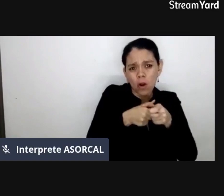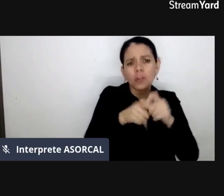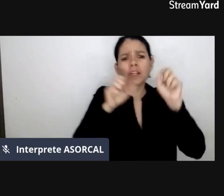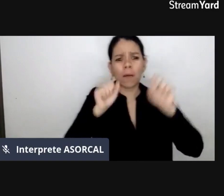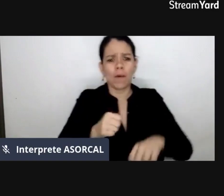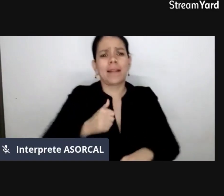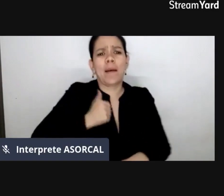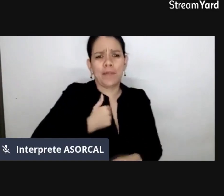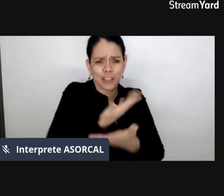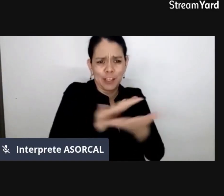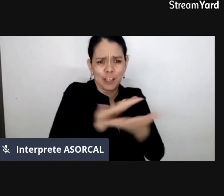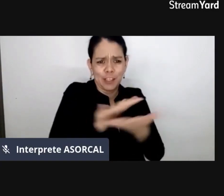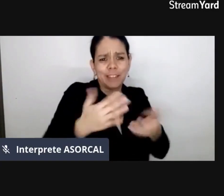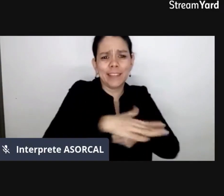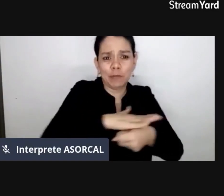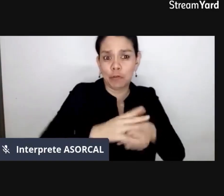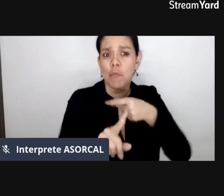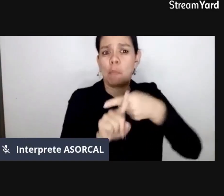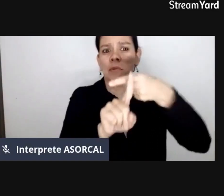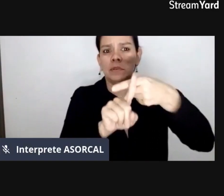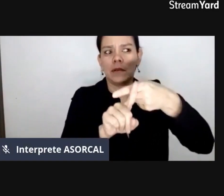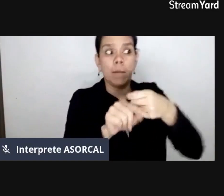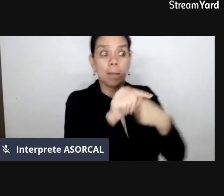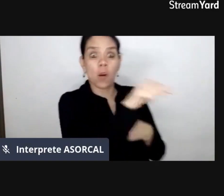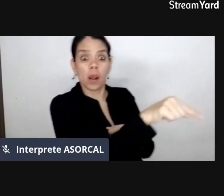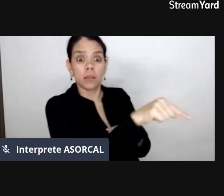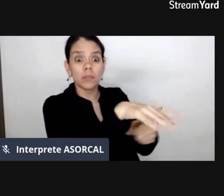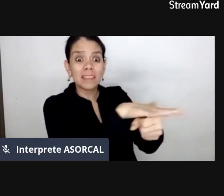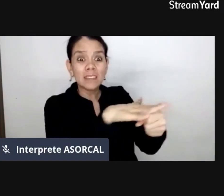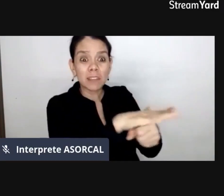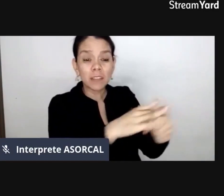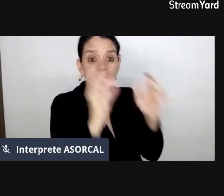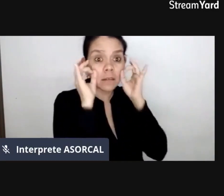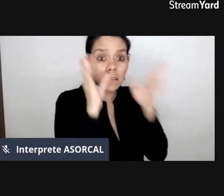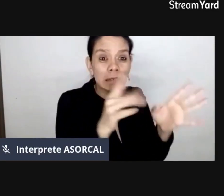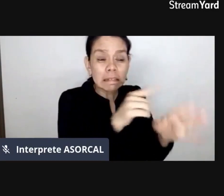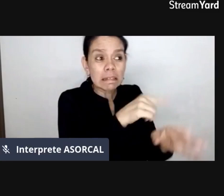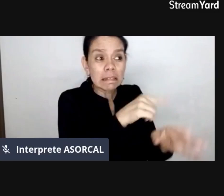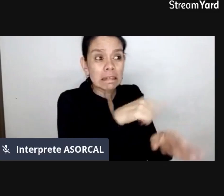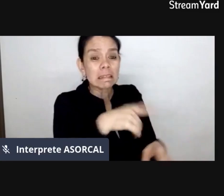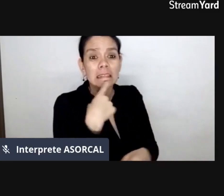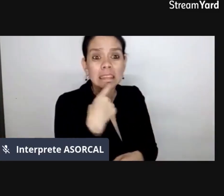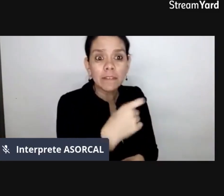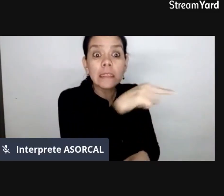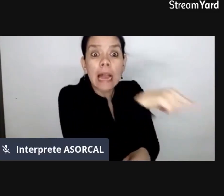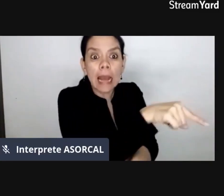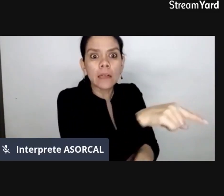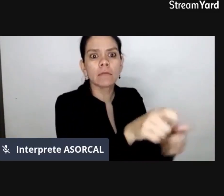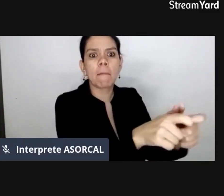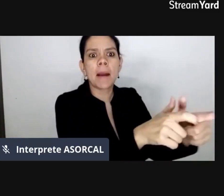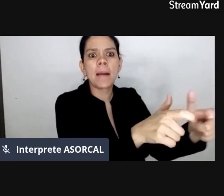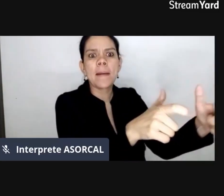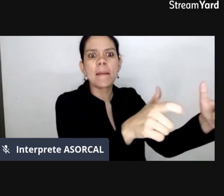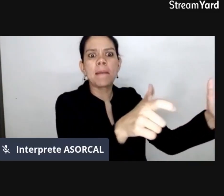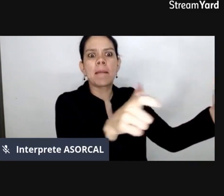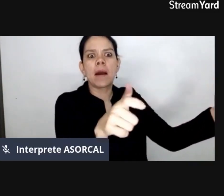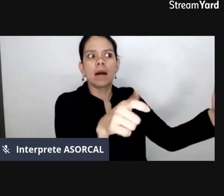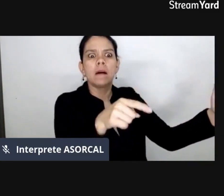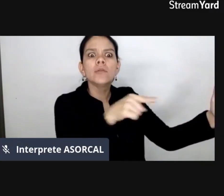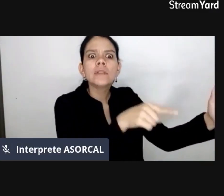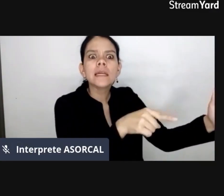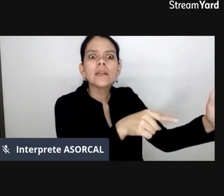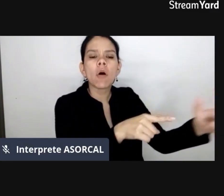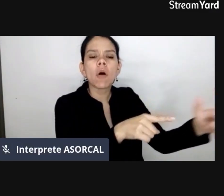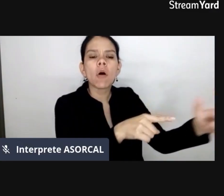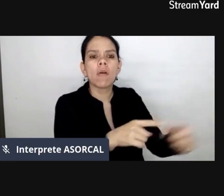clases marginadas, fue derivando paulatinamente en una sorda efervescencia social y en una militancia intensa, especialmente